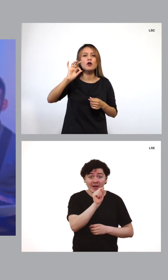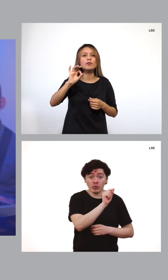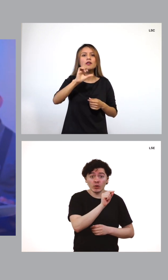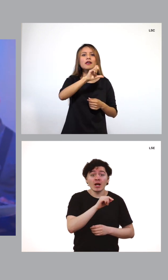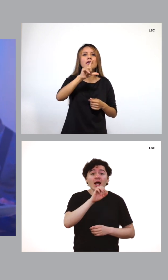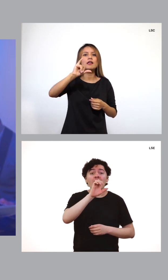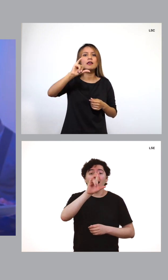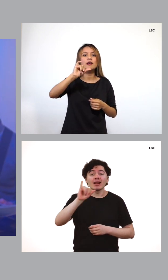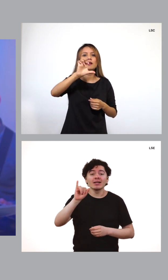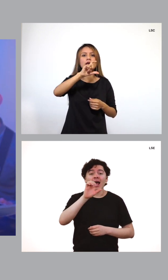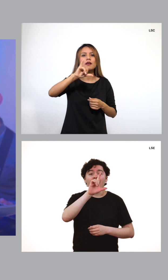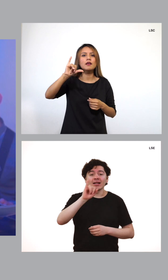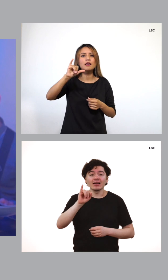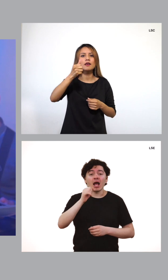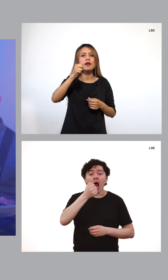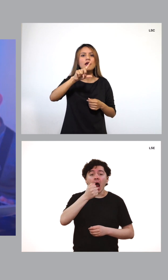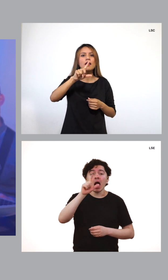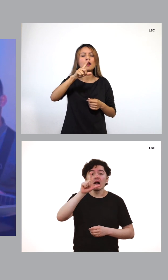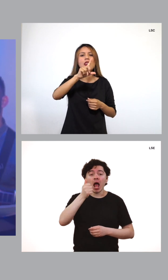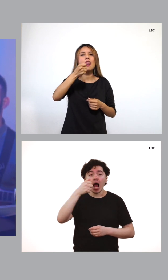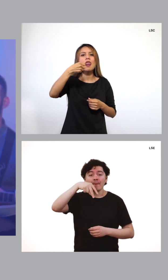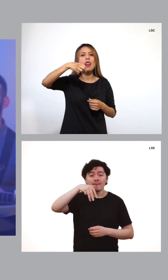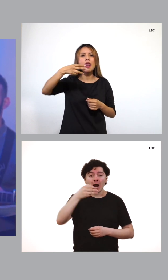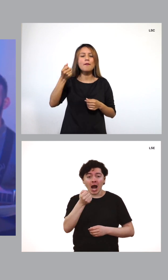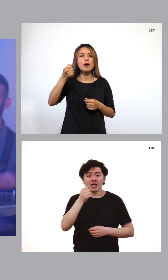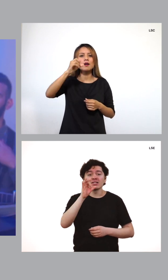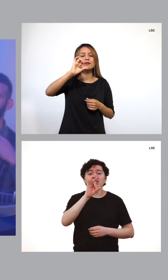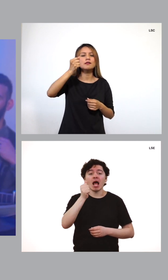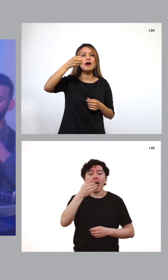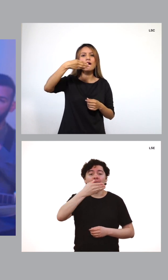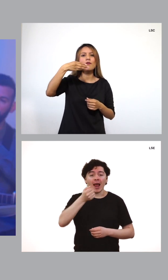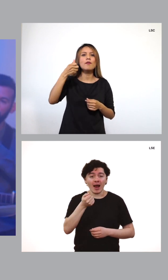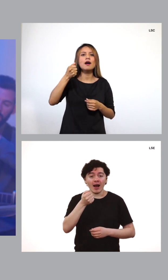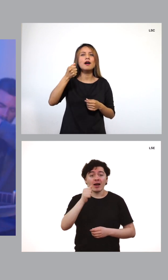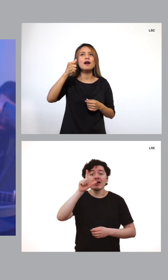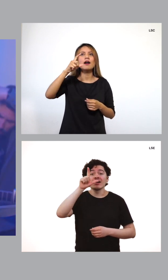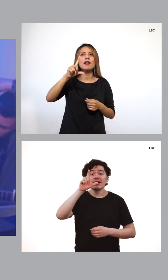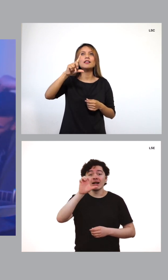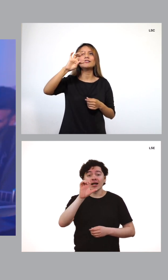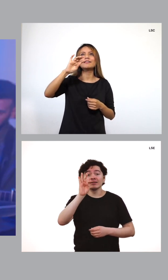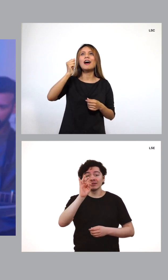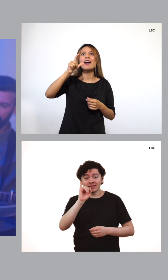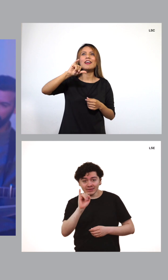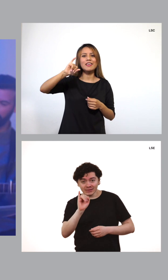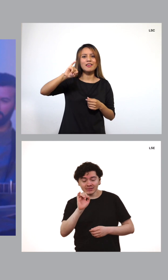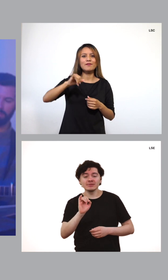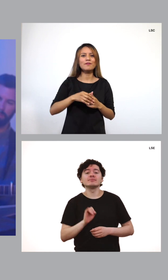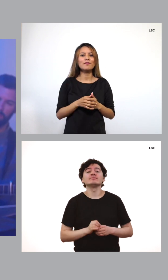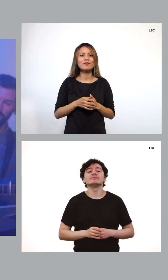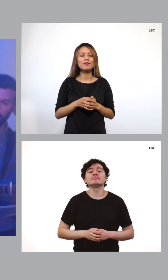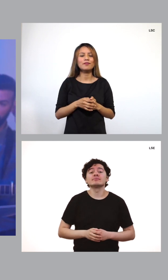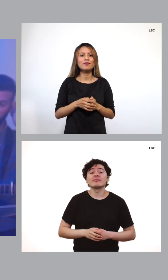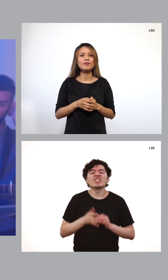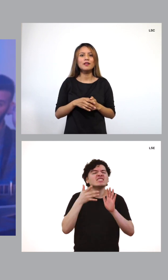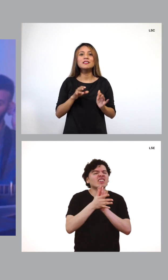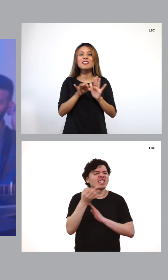Eli, lama sabactani. Si es que se pronuncia así. ¿Qué